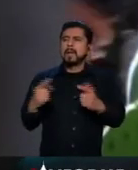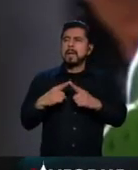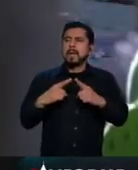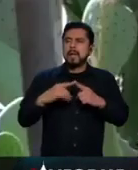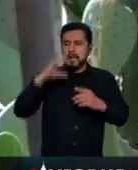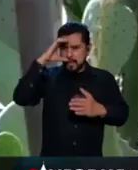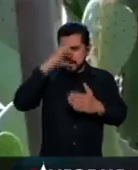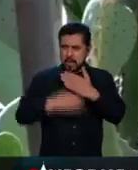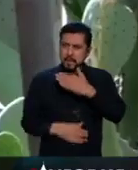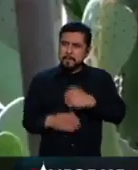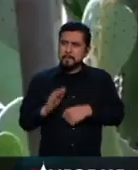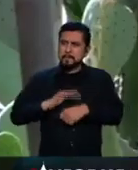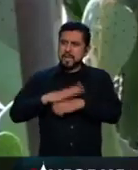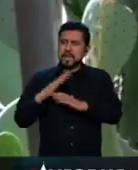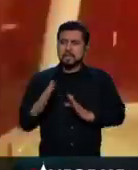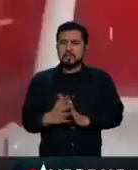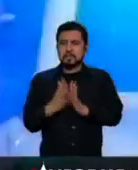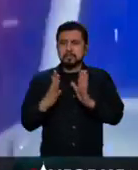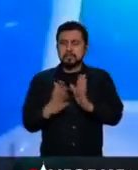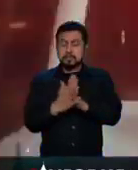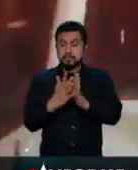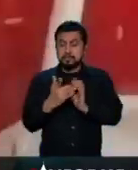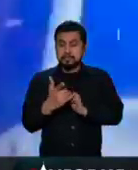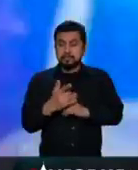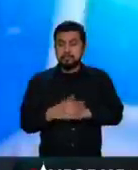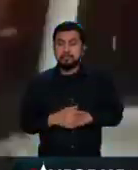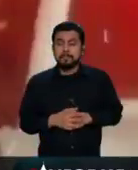mucho más activa. Y